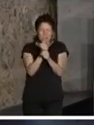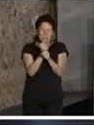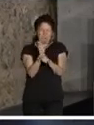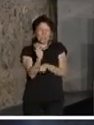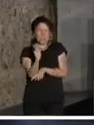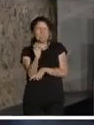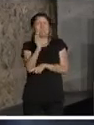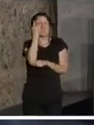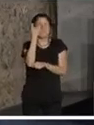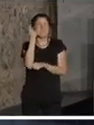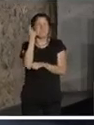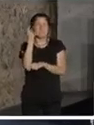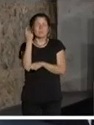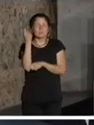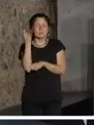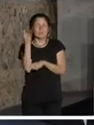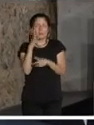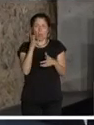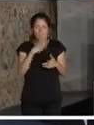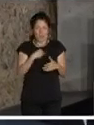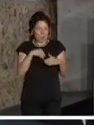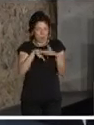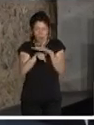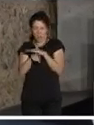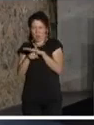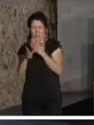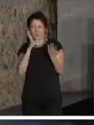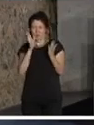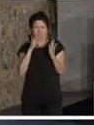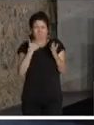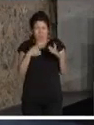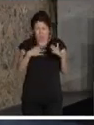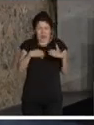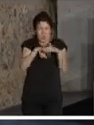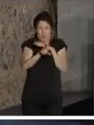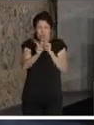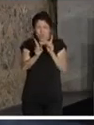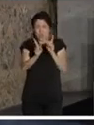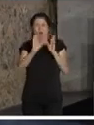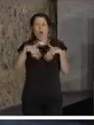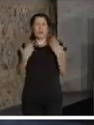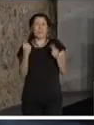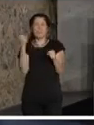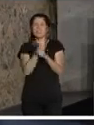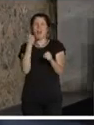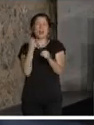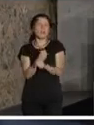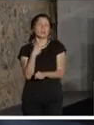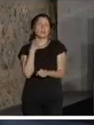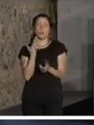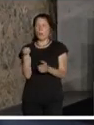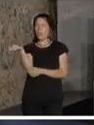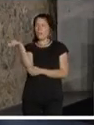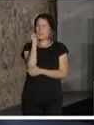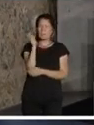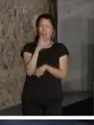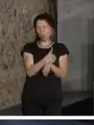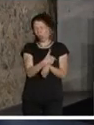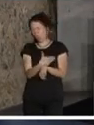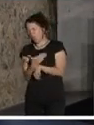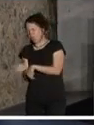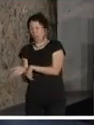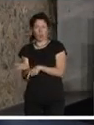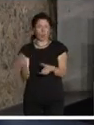que tienen enseguida que arreglar los papeles porque si no lo pueden perder están sufriendo un retraso de meses de meses